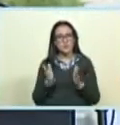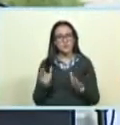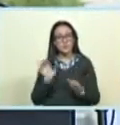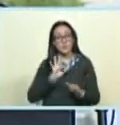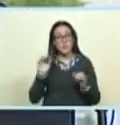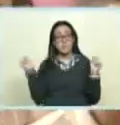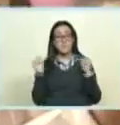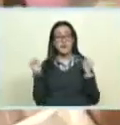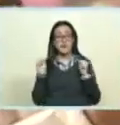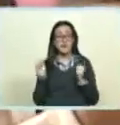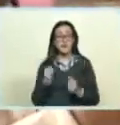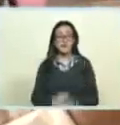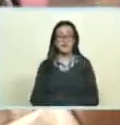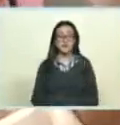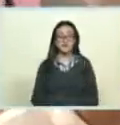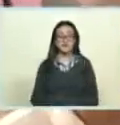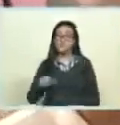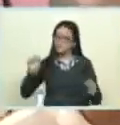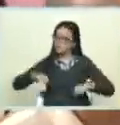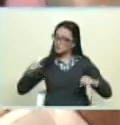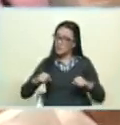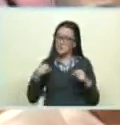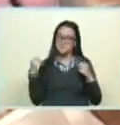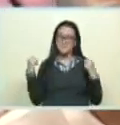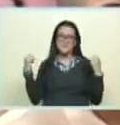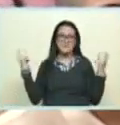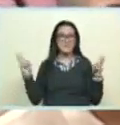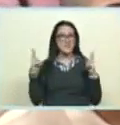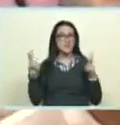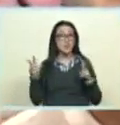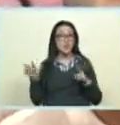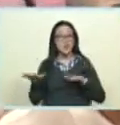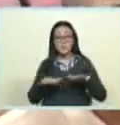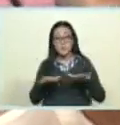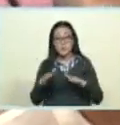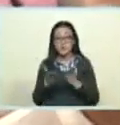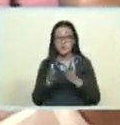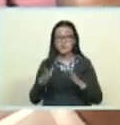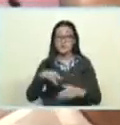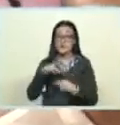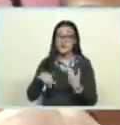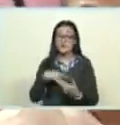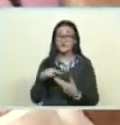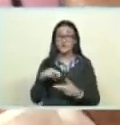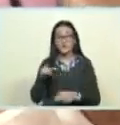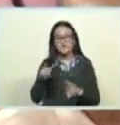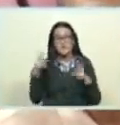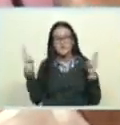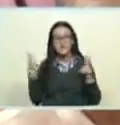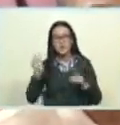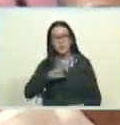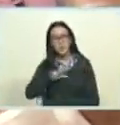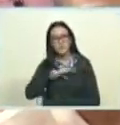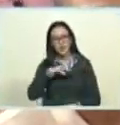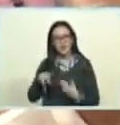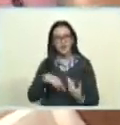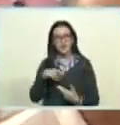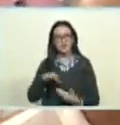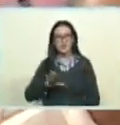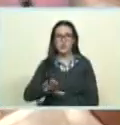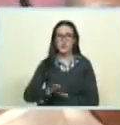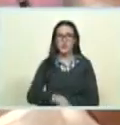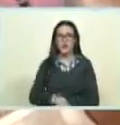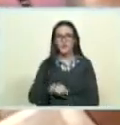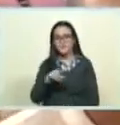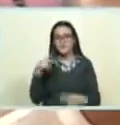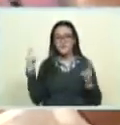Mérida. Así es, presidente, una victoria del movimiento estudiantil revolucionario, una victoria de la revolución bolivariana,